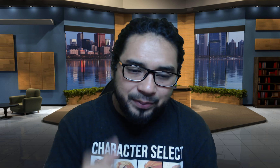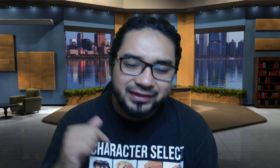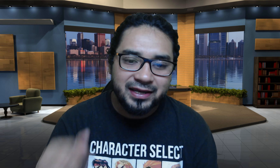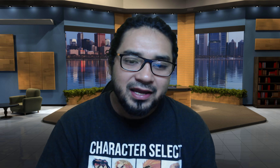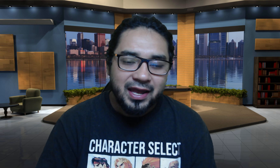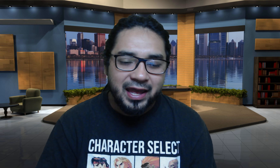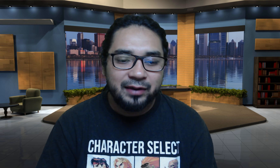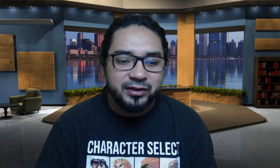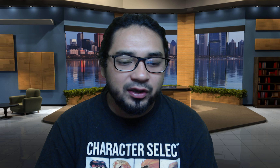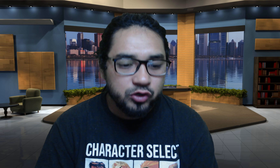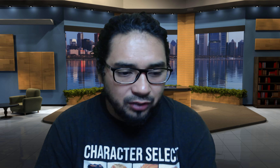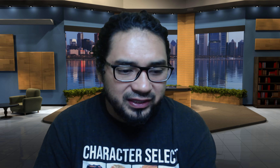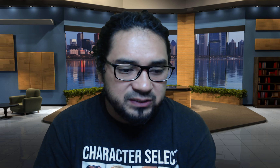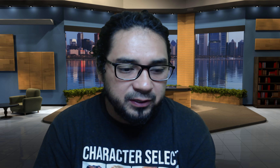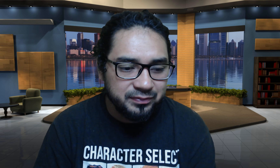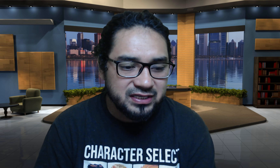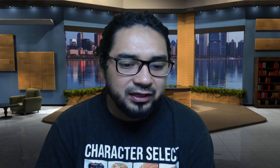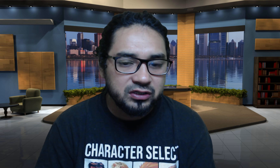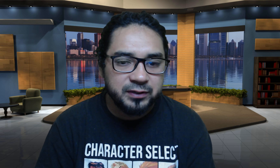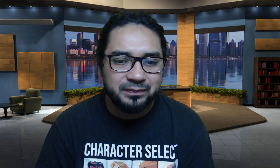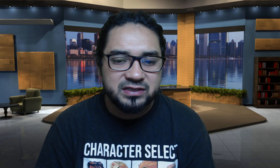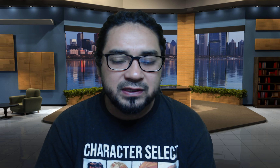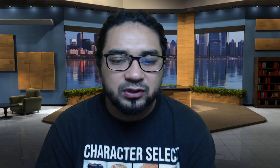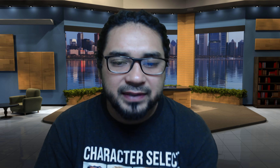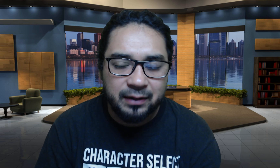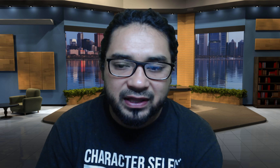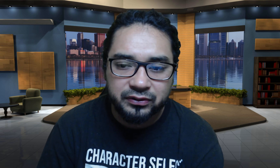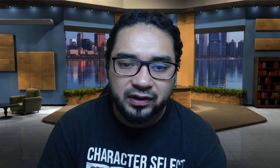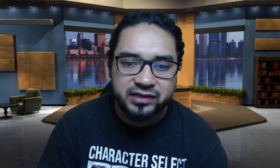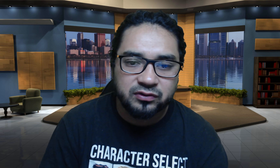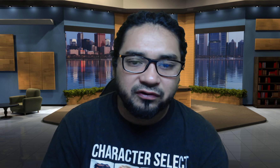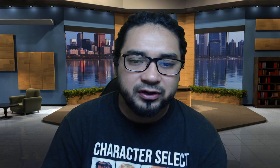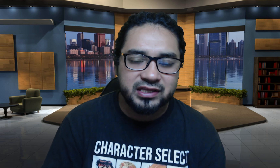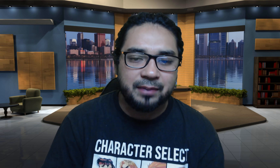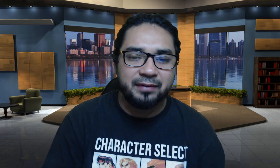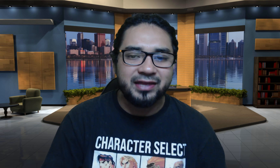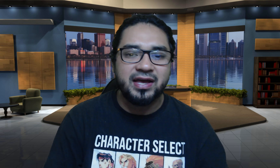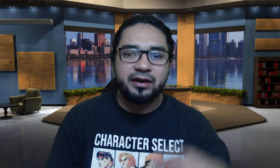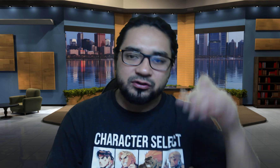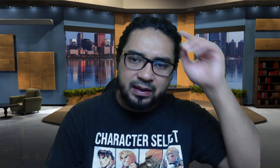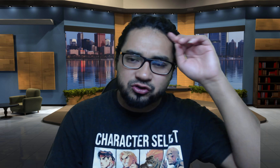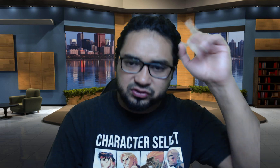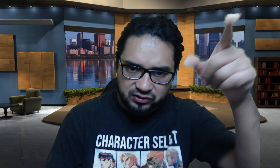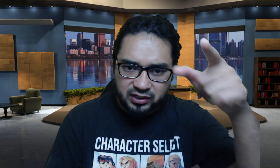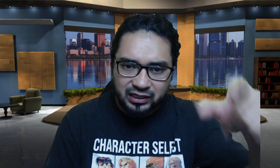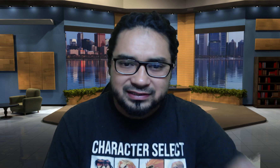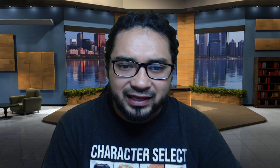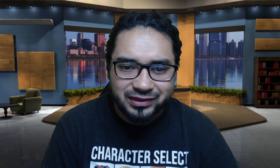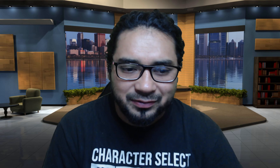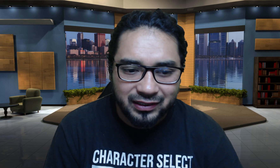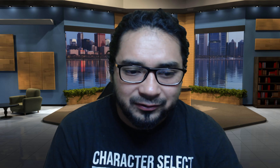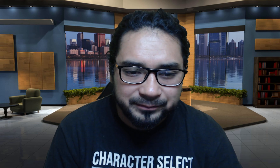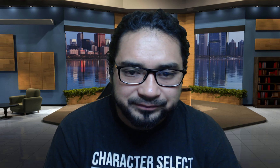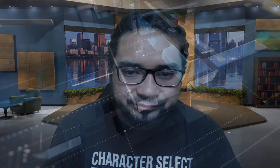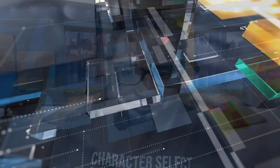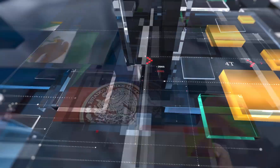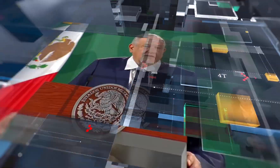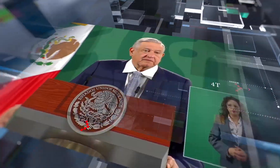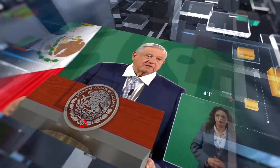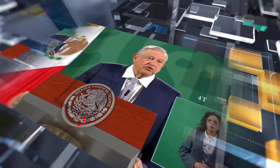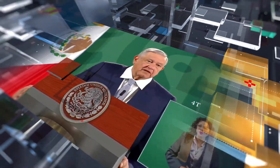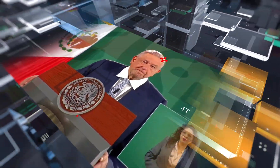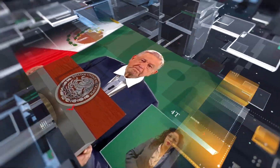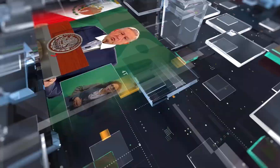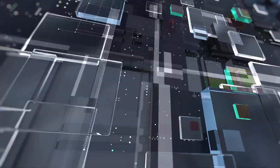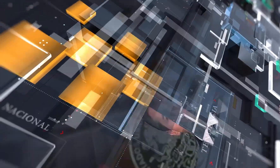cuando Comparte el vídeo yo me despido mis amigos Mi nombre es Víctor Villalpando Esto fue política para la banda nos vemos el siguiente video